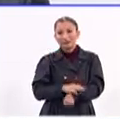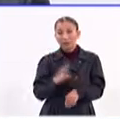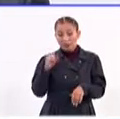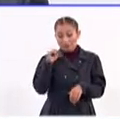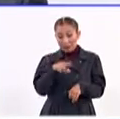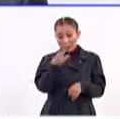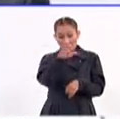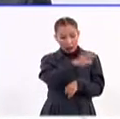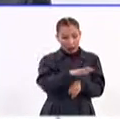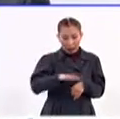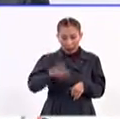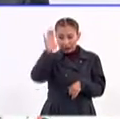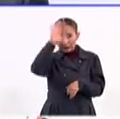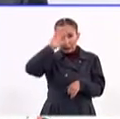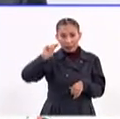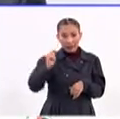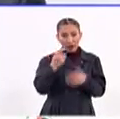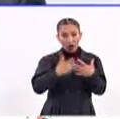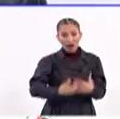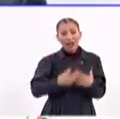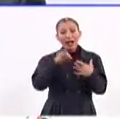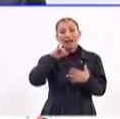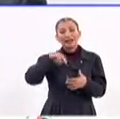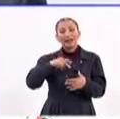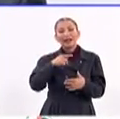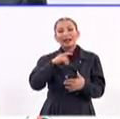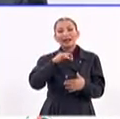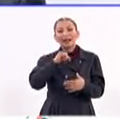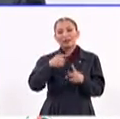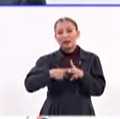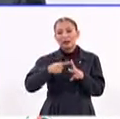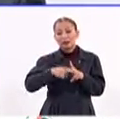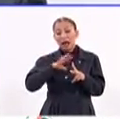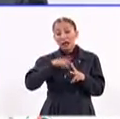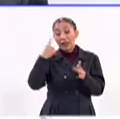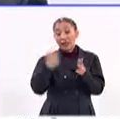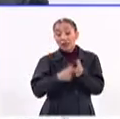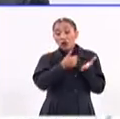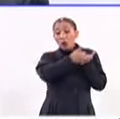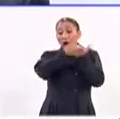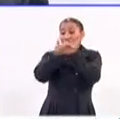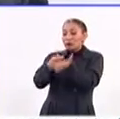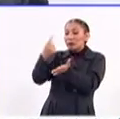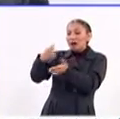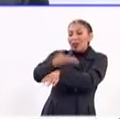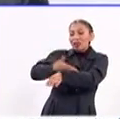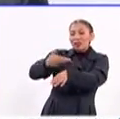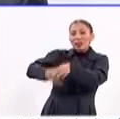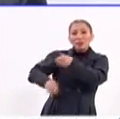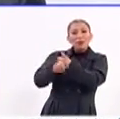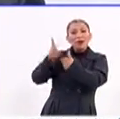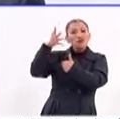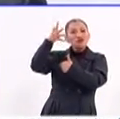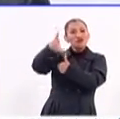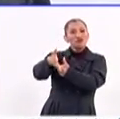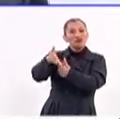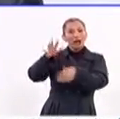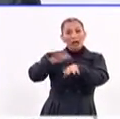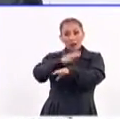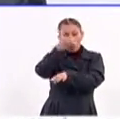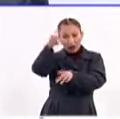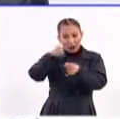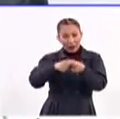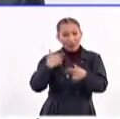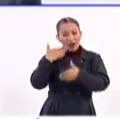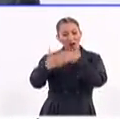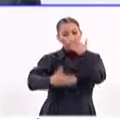conjunción de estas disciplinas de ciencia, tecnología, ingeniería y matemáticas están las herramientas adecuadas para resolver los problemas del siglo XXI, el cambio